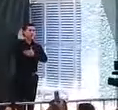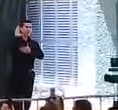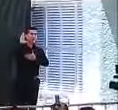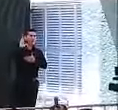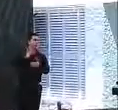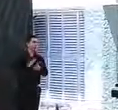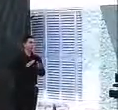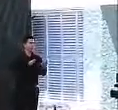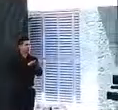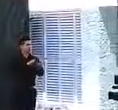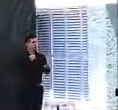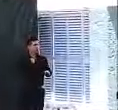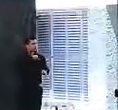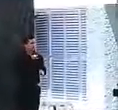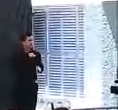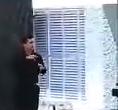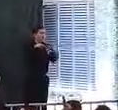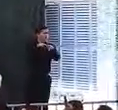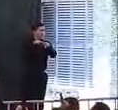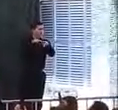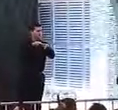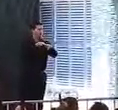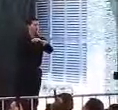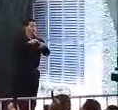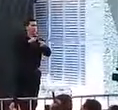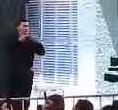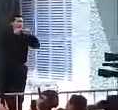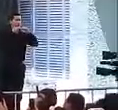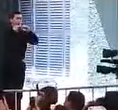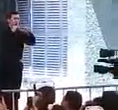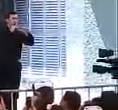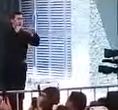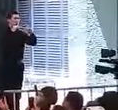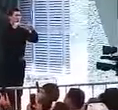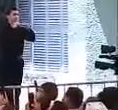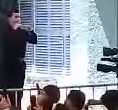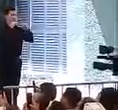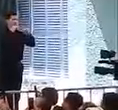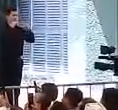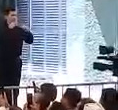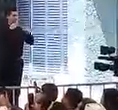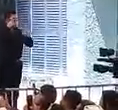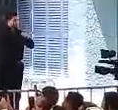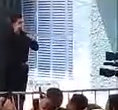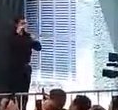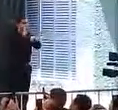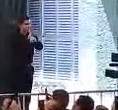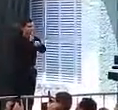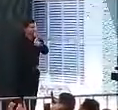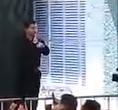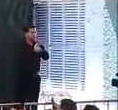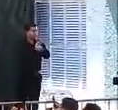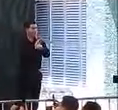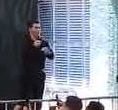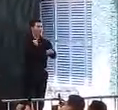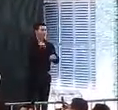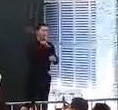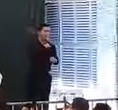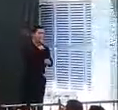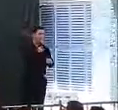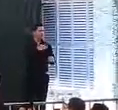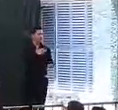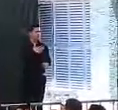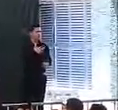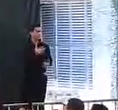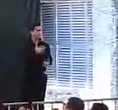Vamos a estar a la altura de ustedes, no vamos a